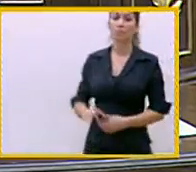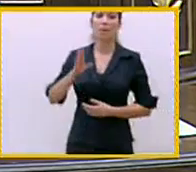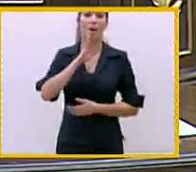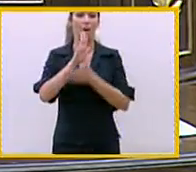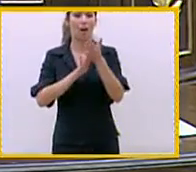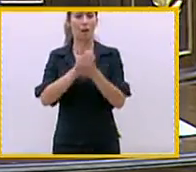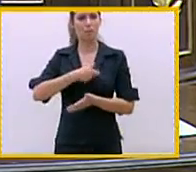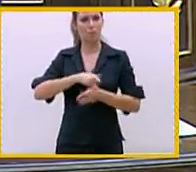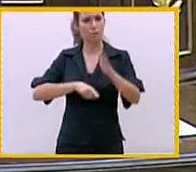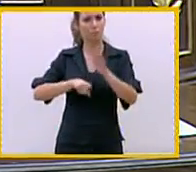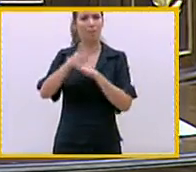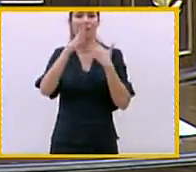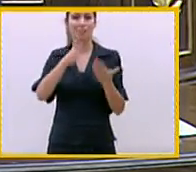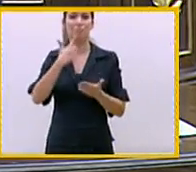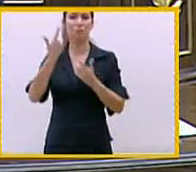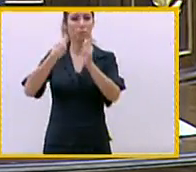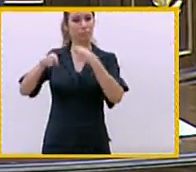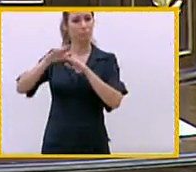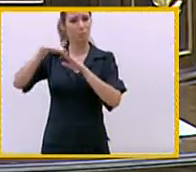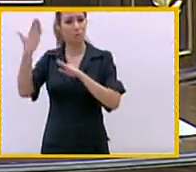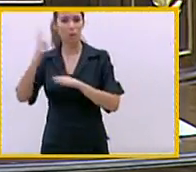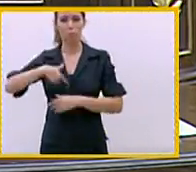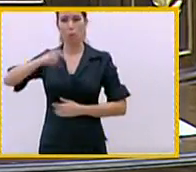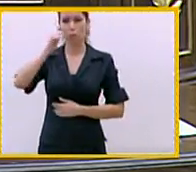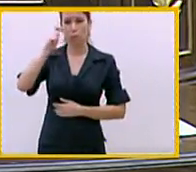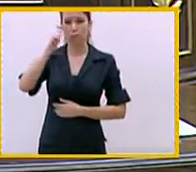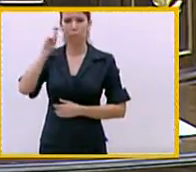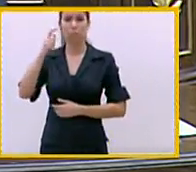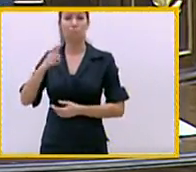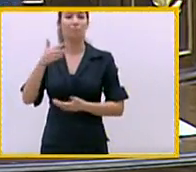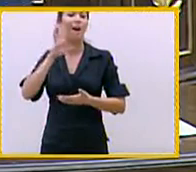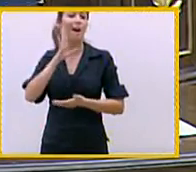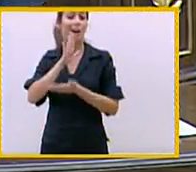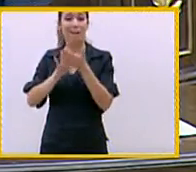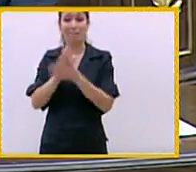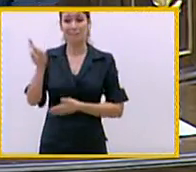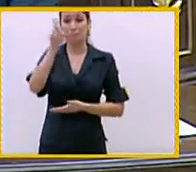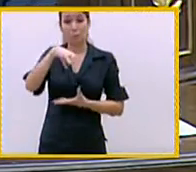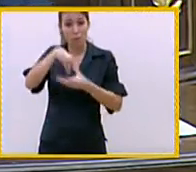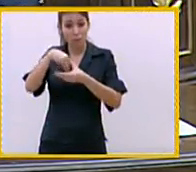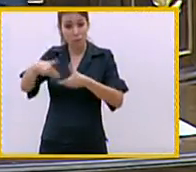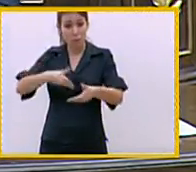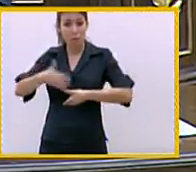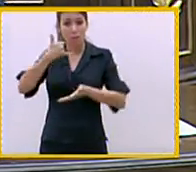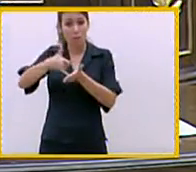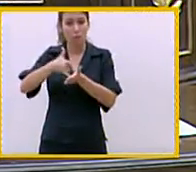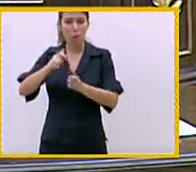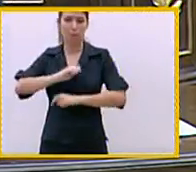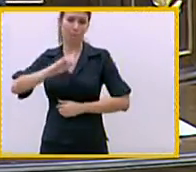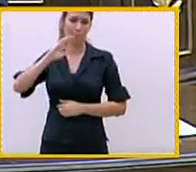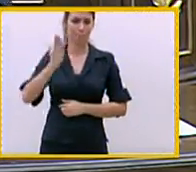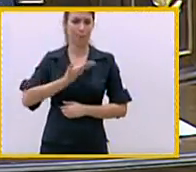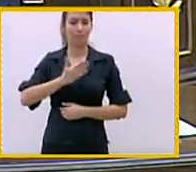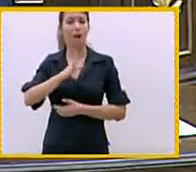exportaciones y del turismo, y no lo hace más por la debilidad de la demanda interna. Si he señalado las dificultades objetivas a las